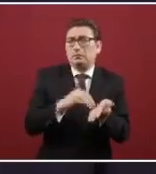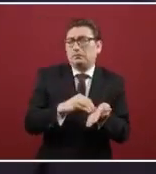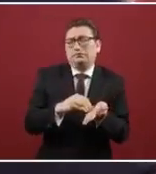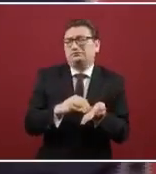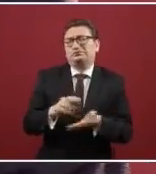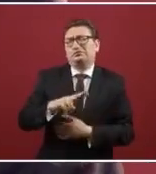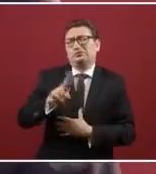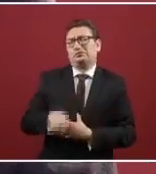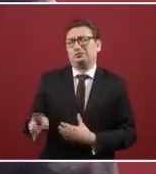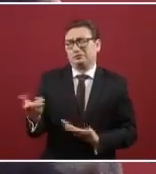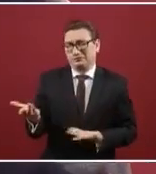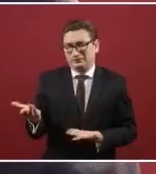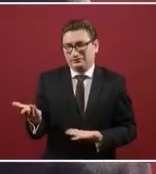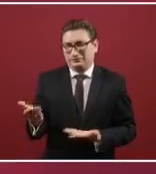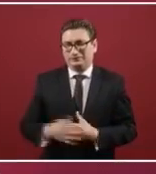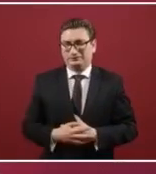hacer.